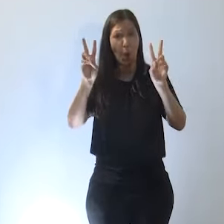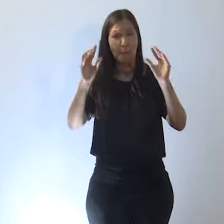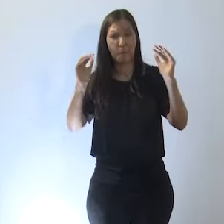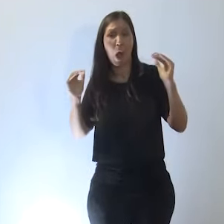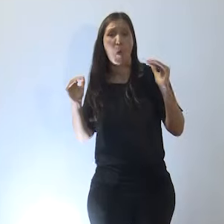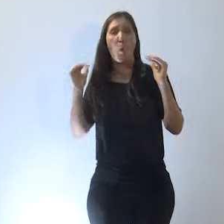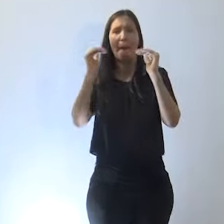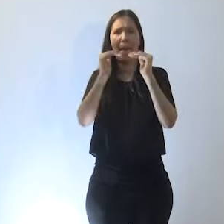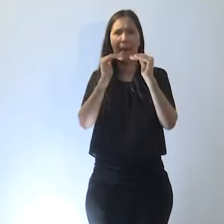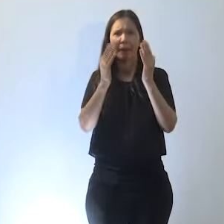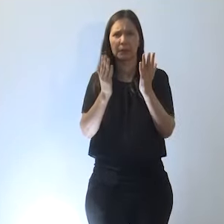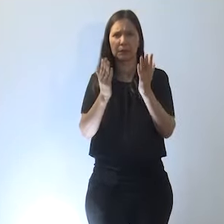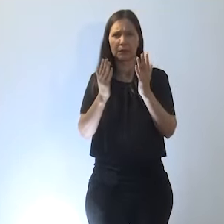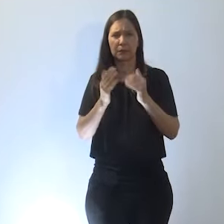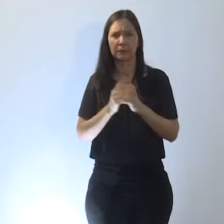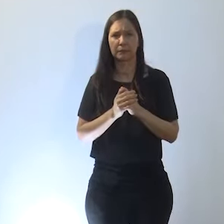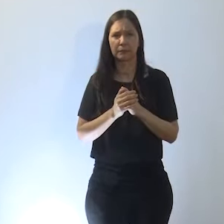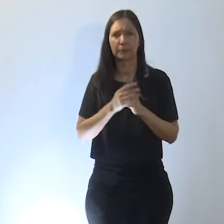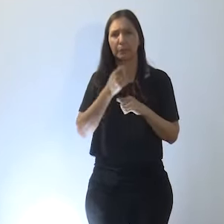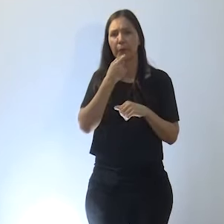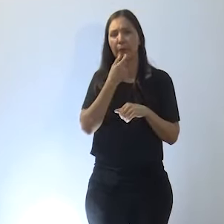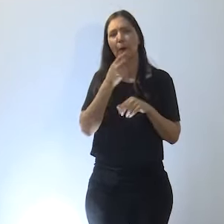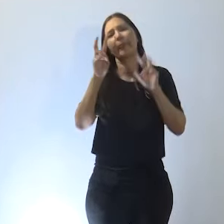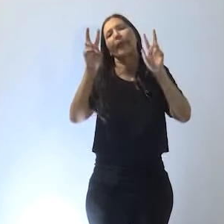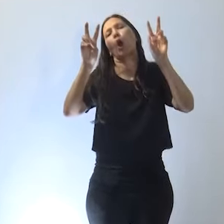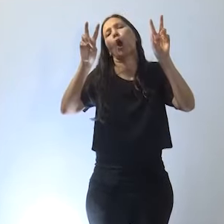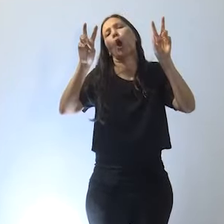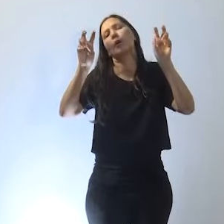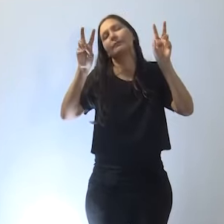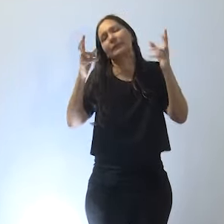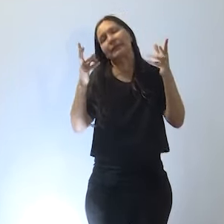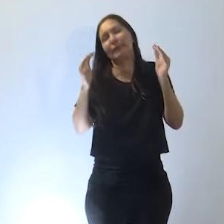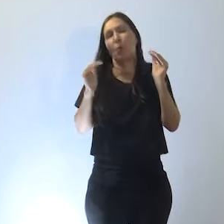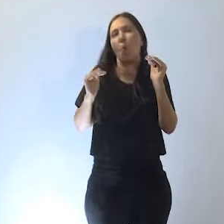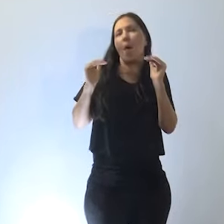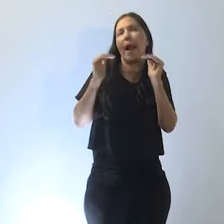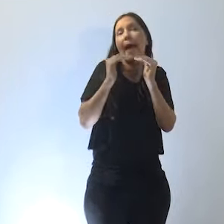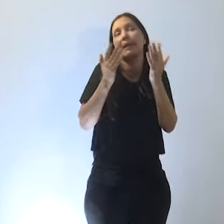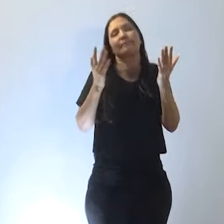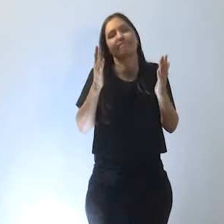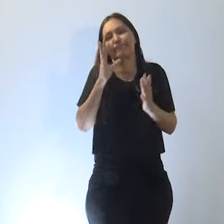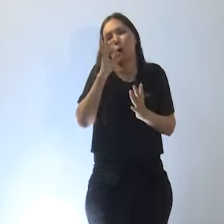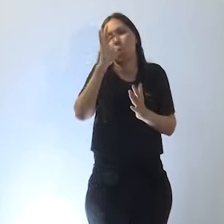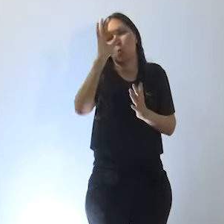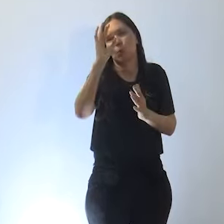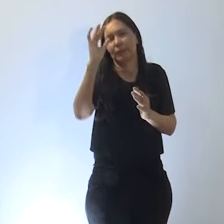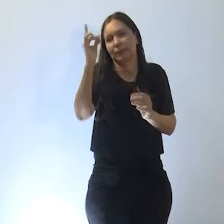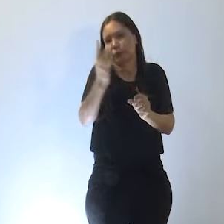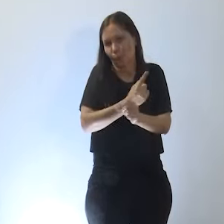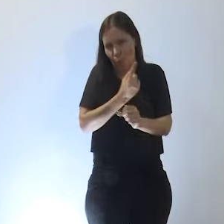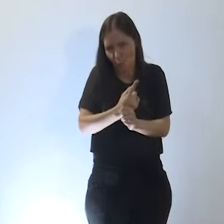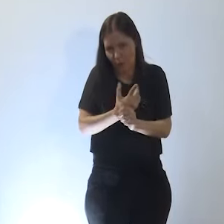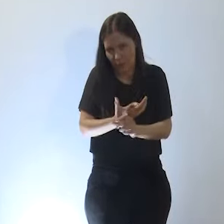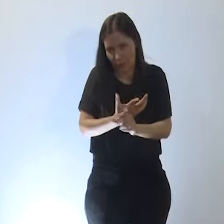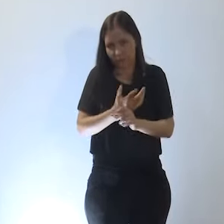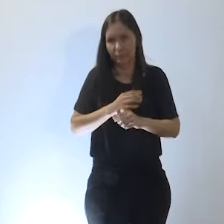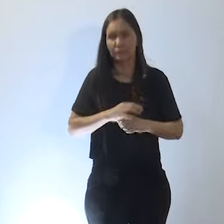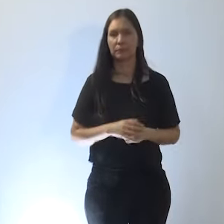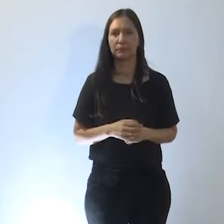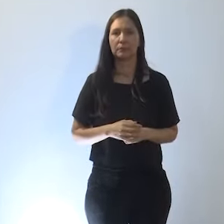igualar entre comillas nunca va a ser igualar bueno el ot va